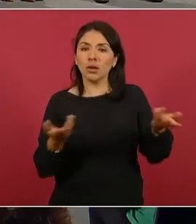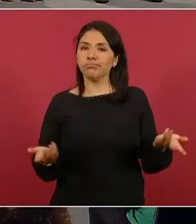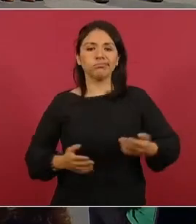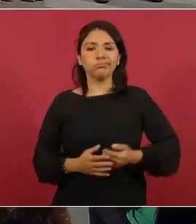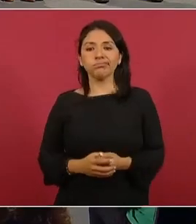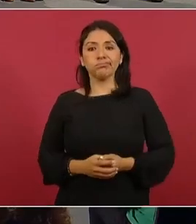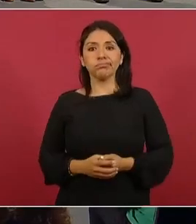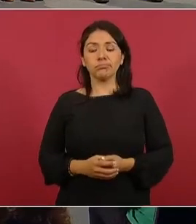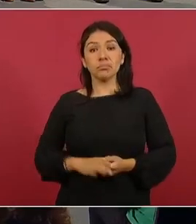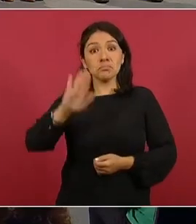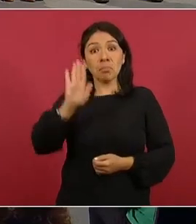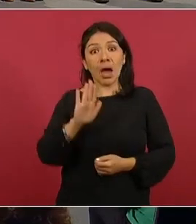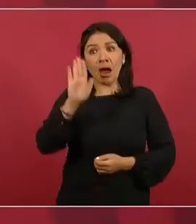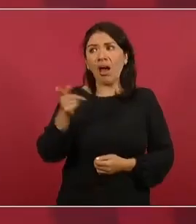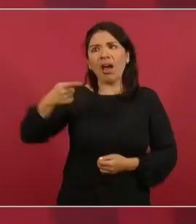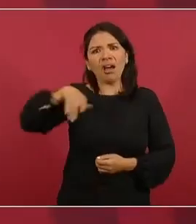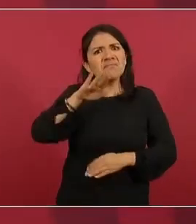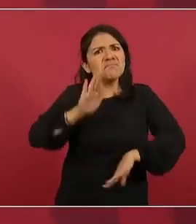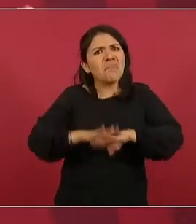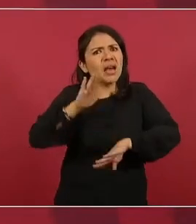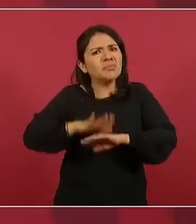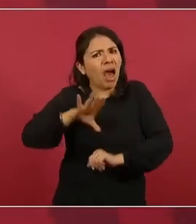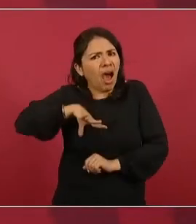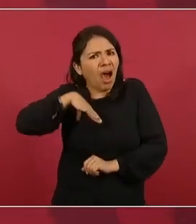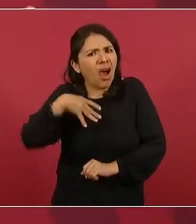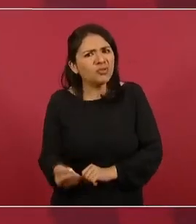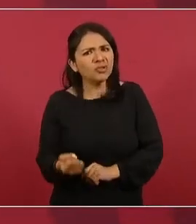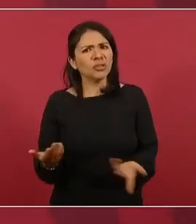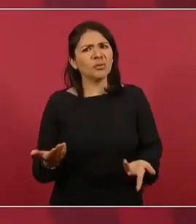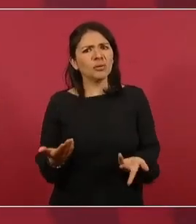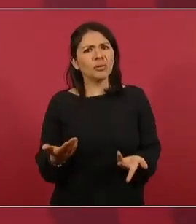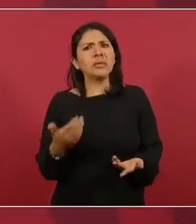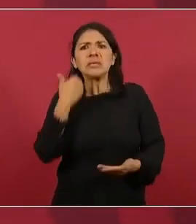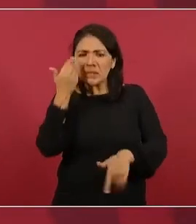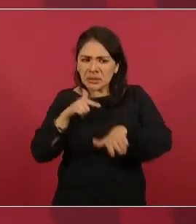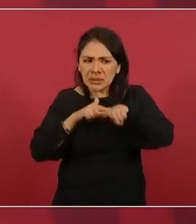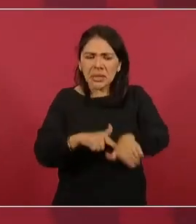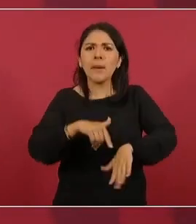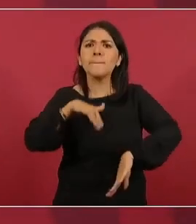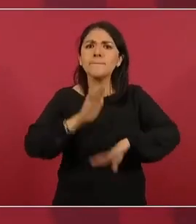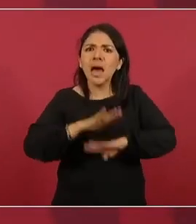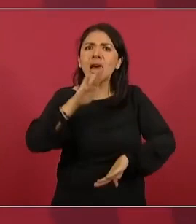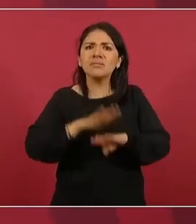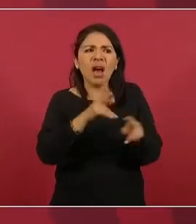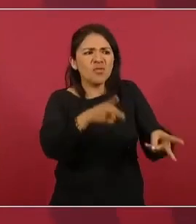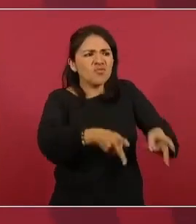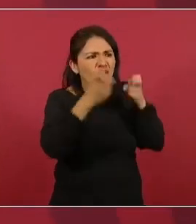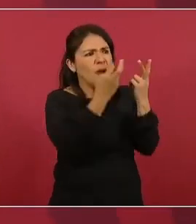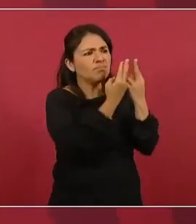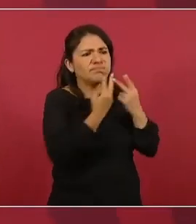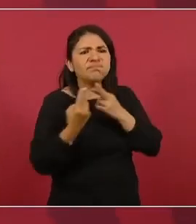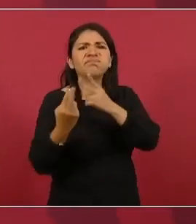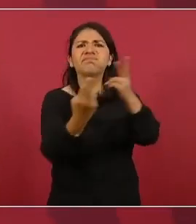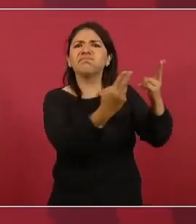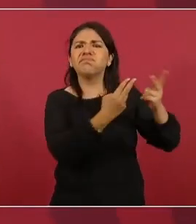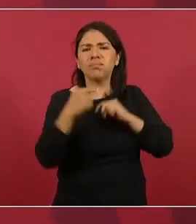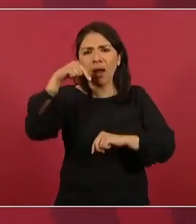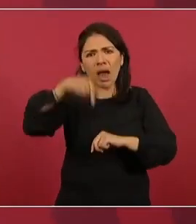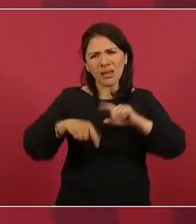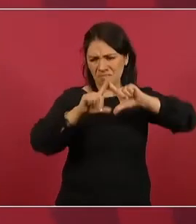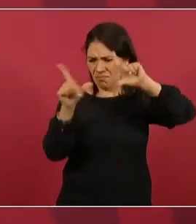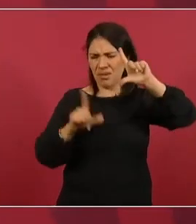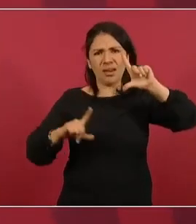porque parece que no tienen llenadera, o sea, quieren seguir destruyendo al